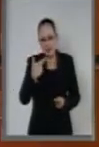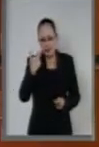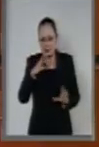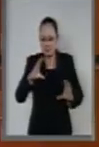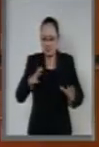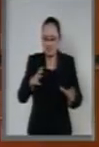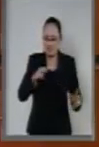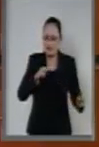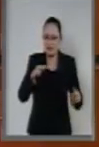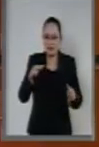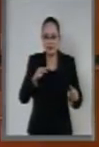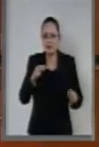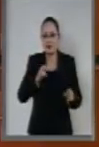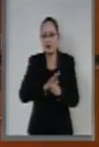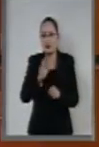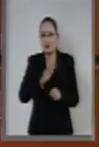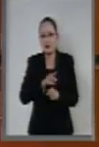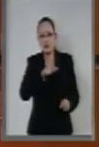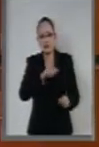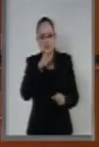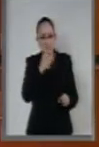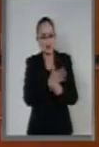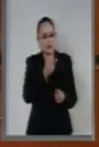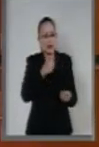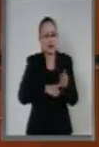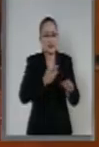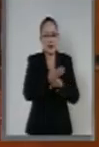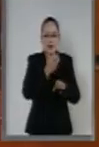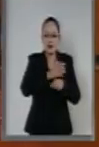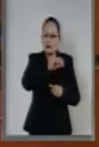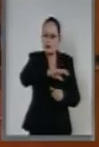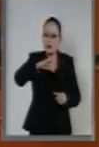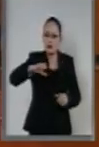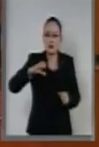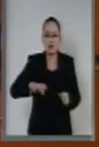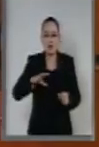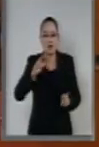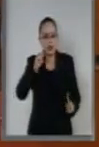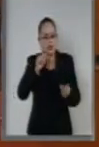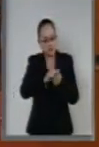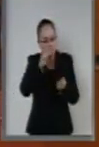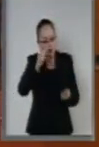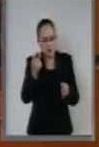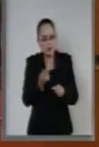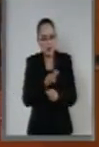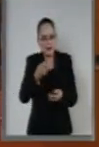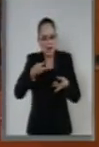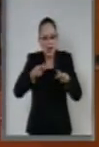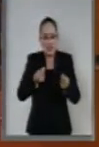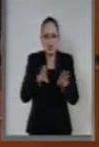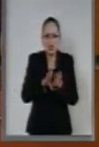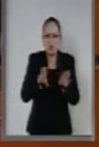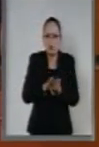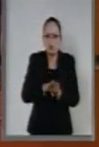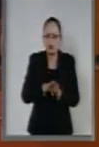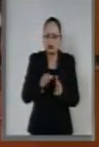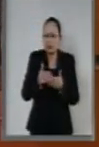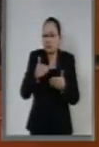con ello las facultades de los estados de cómo están ejerciendo el gasto público una simple evaluación